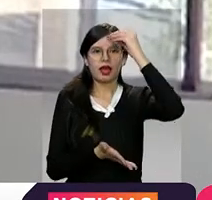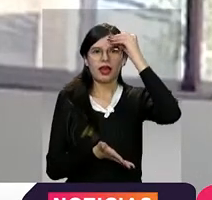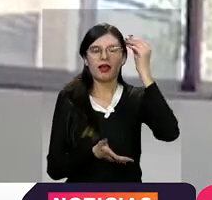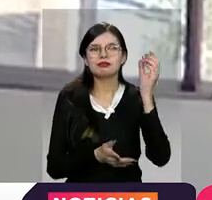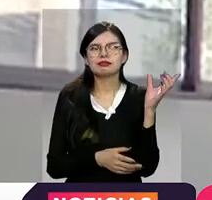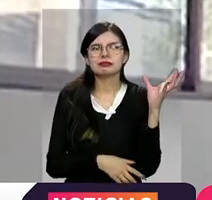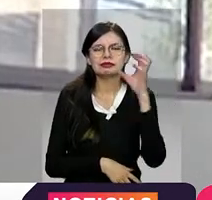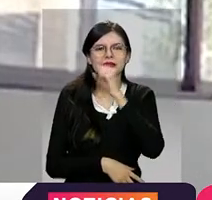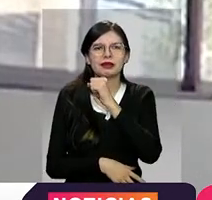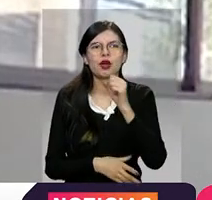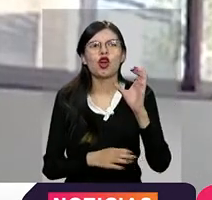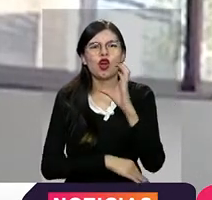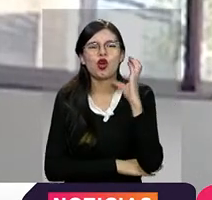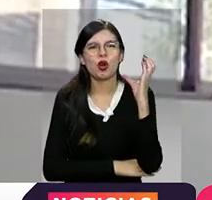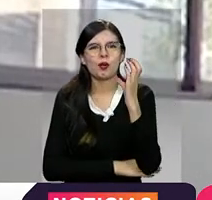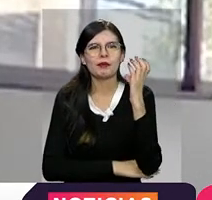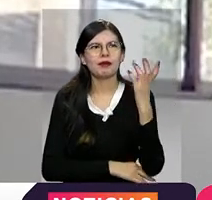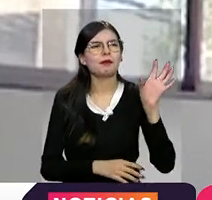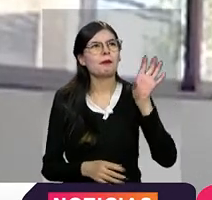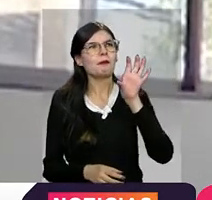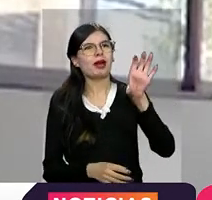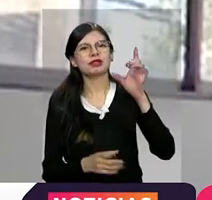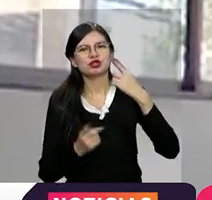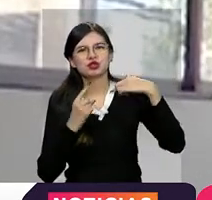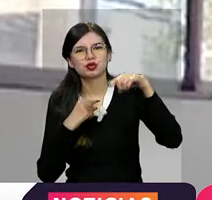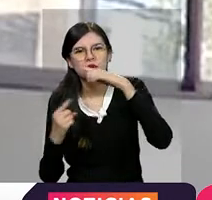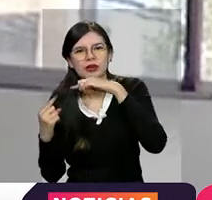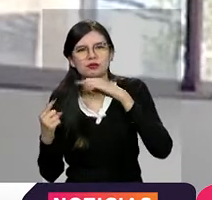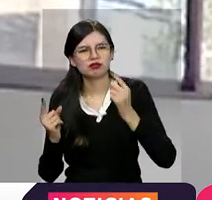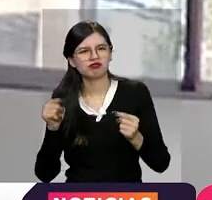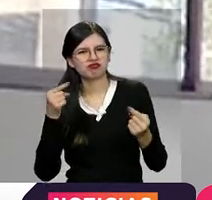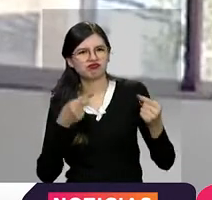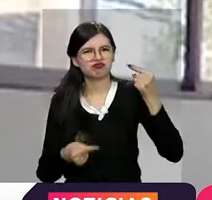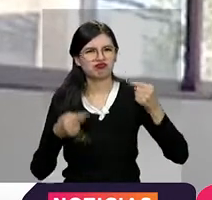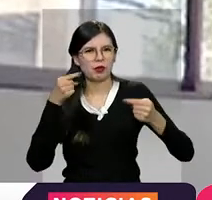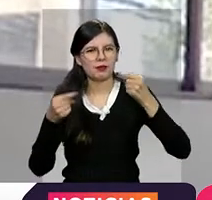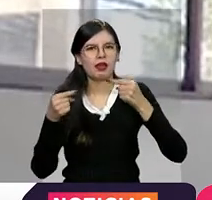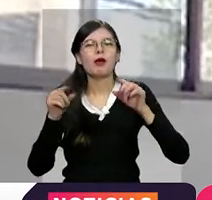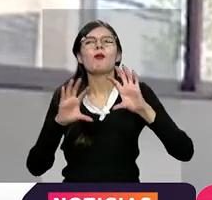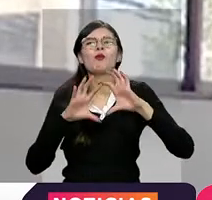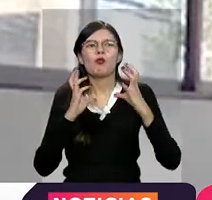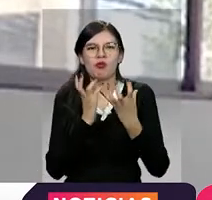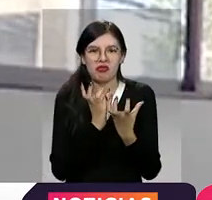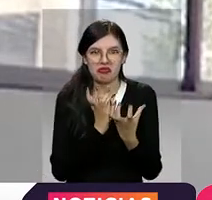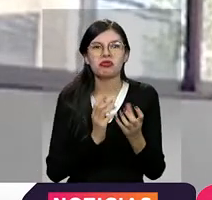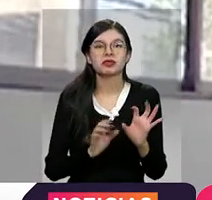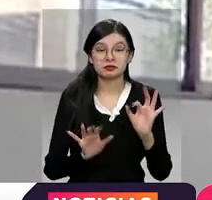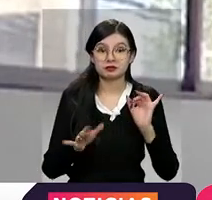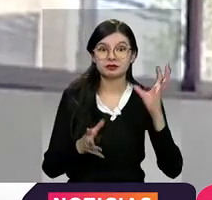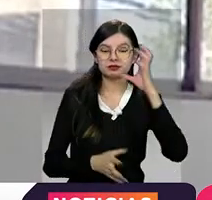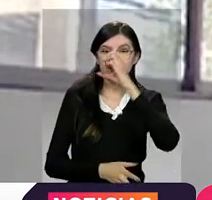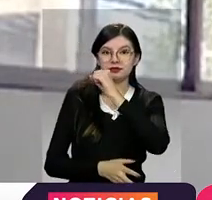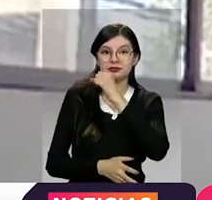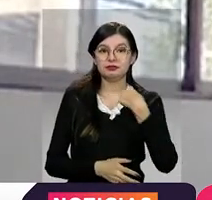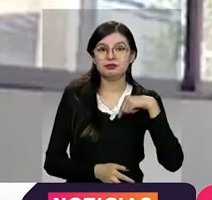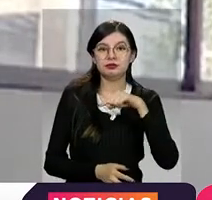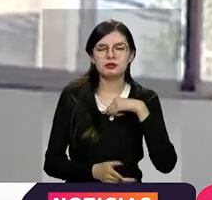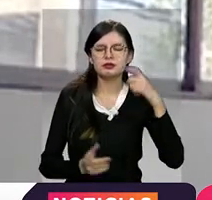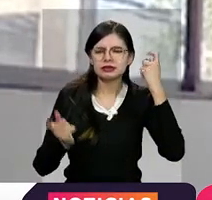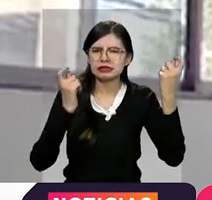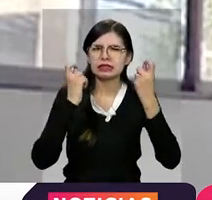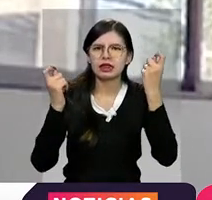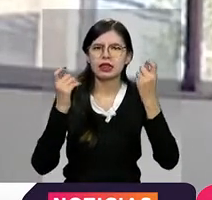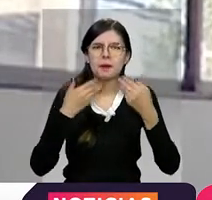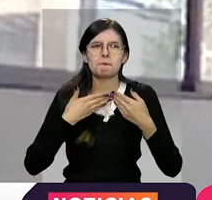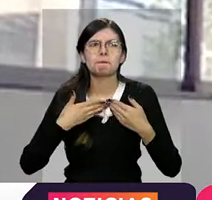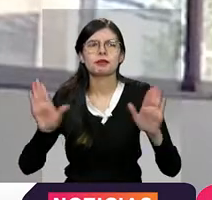está convirtiendo en un país turístico y muy competitivo a nivel mundial. Y nos evidencia que nuestra estrategia de